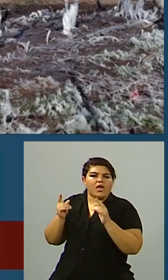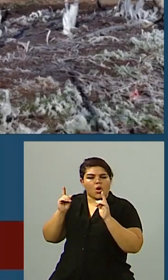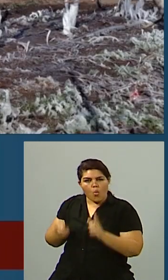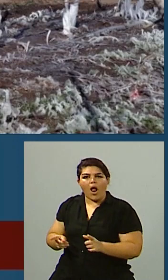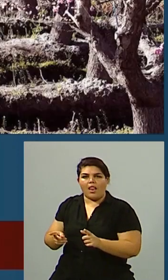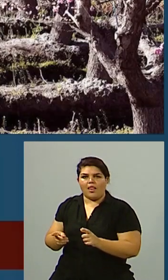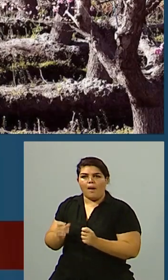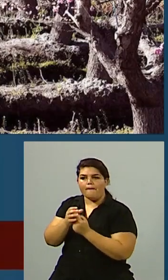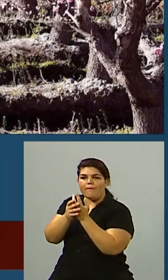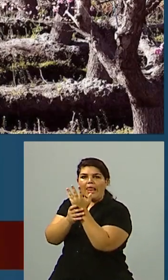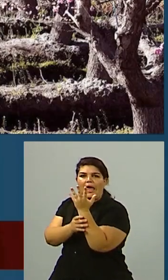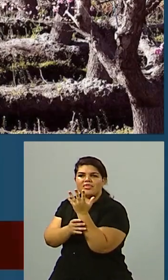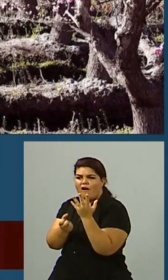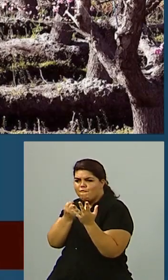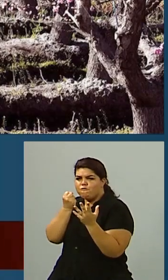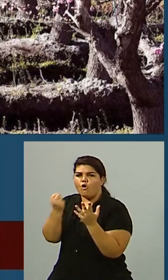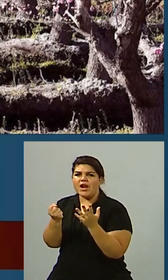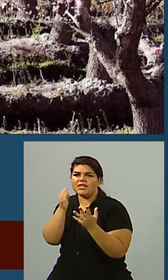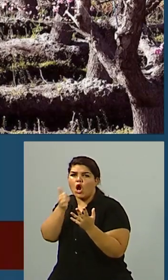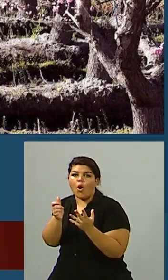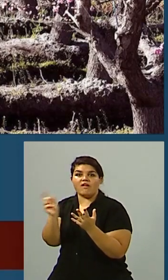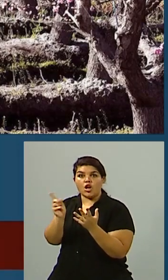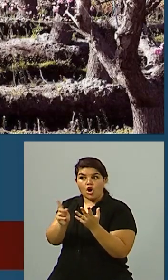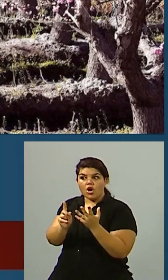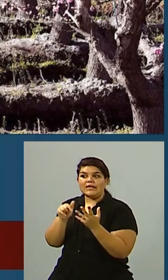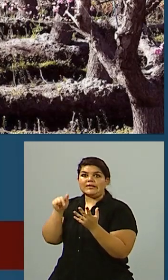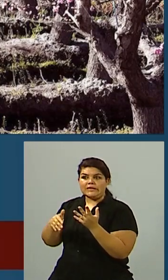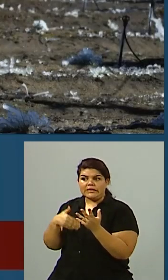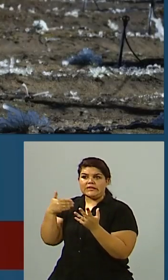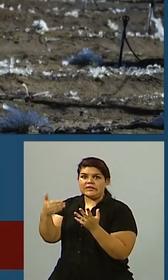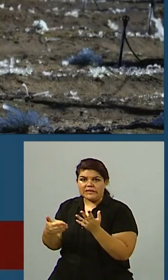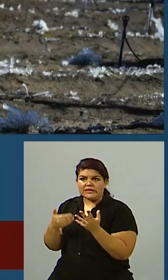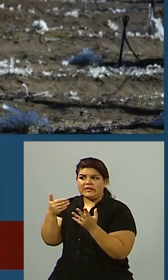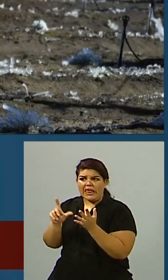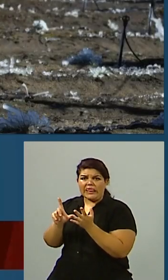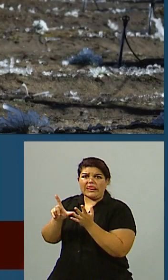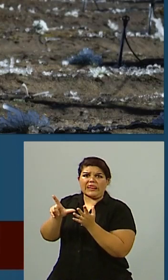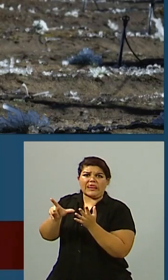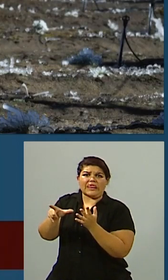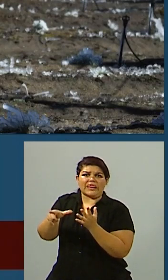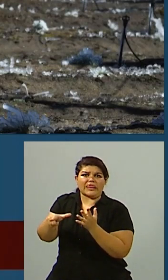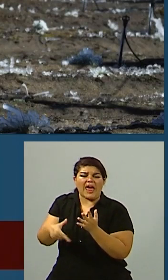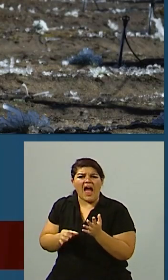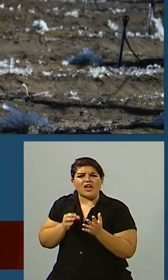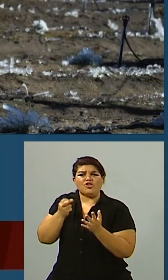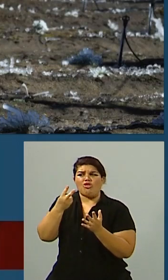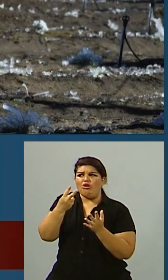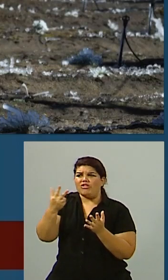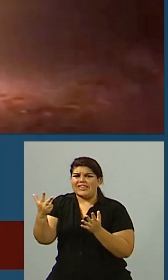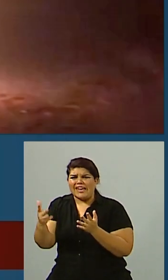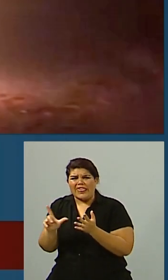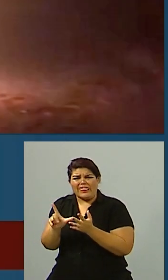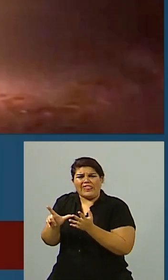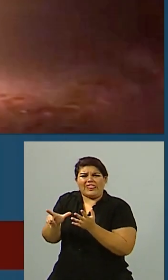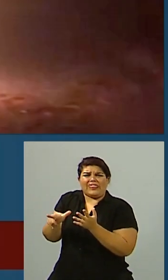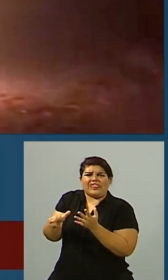planta. Y quizás no se recupera o se tarda 2 o 3 años en recuperarse. Claro. De hecho, hay gente que queda fuera, hay productores que quedan fuera del